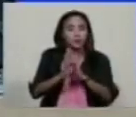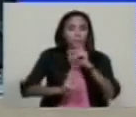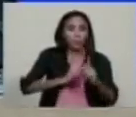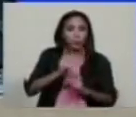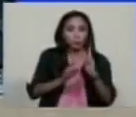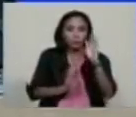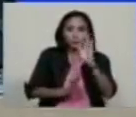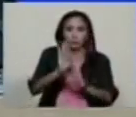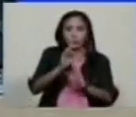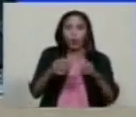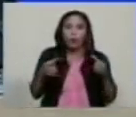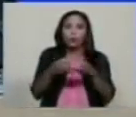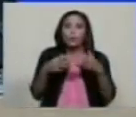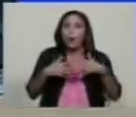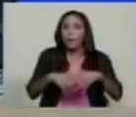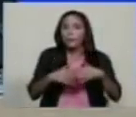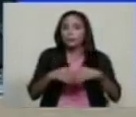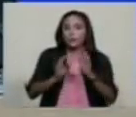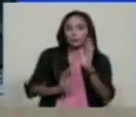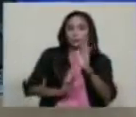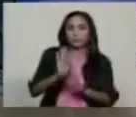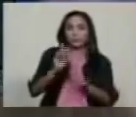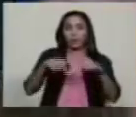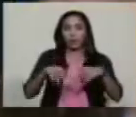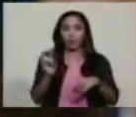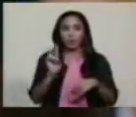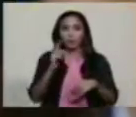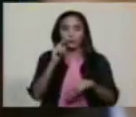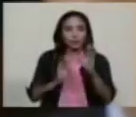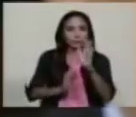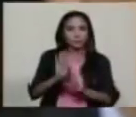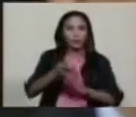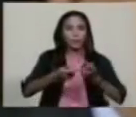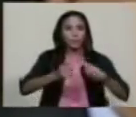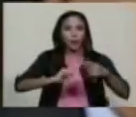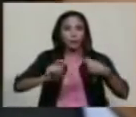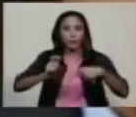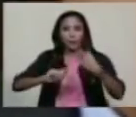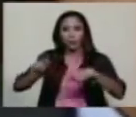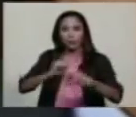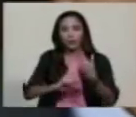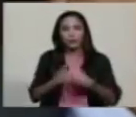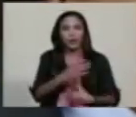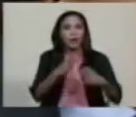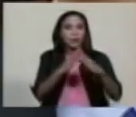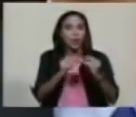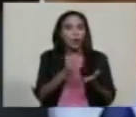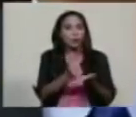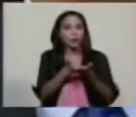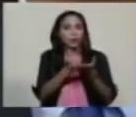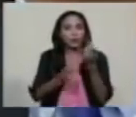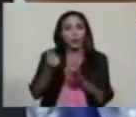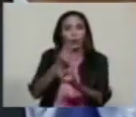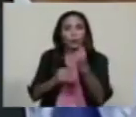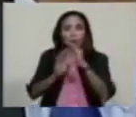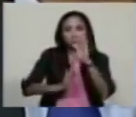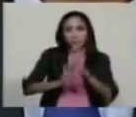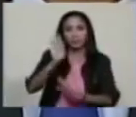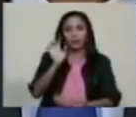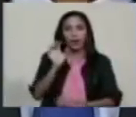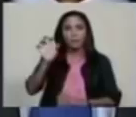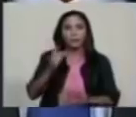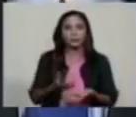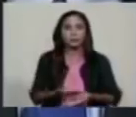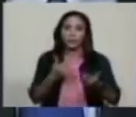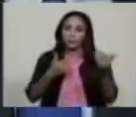poderoso sector empresarial venezolano con capacidad exportadora que le dé riqueza a la patria y le permita seguir su